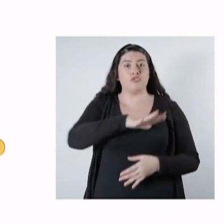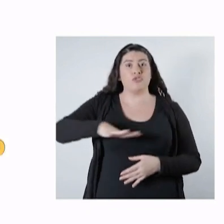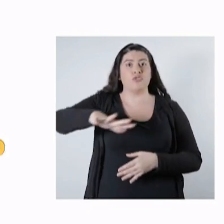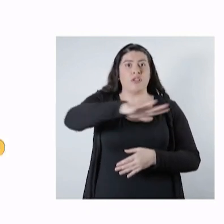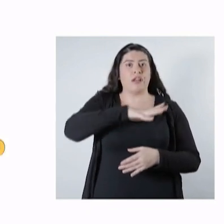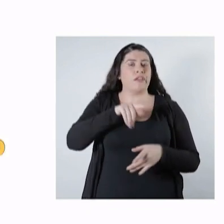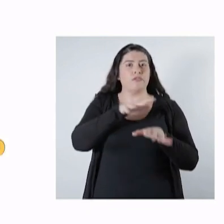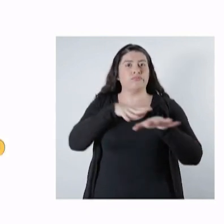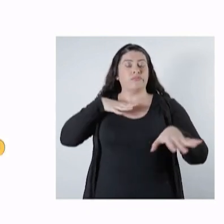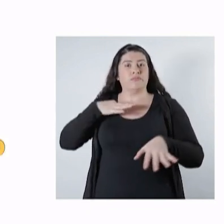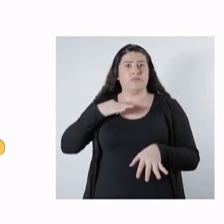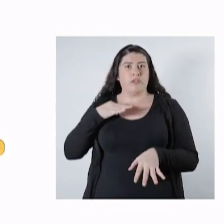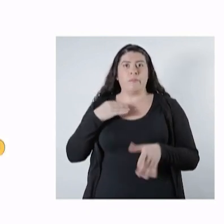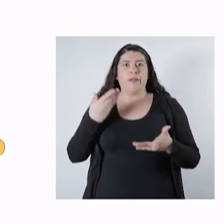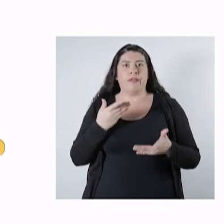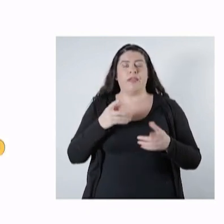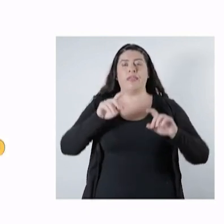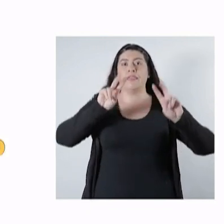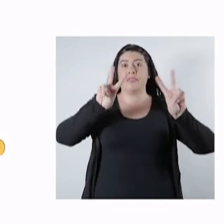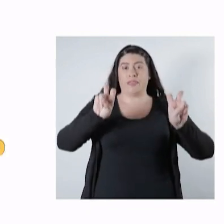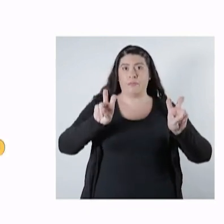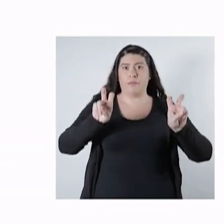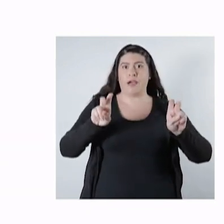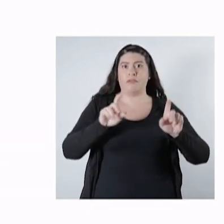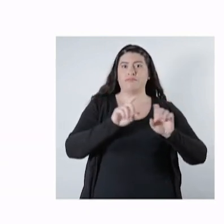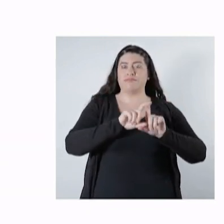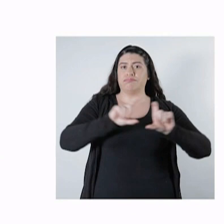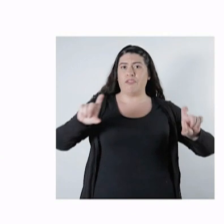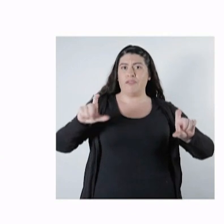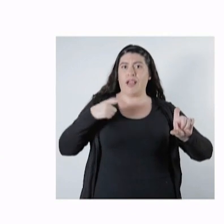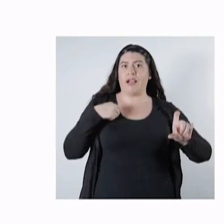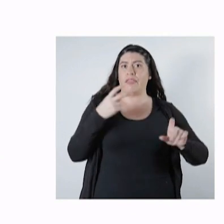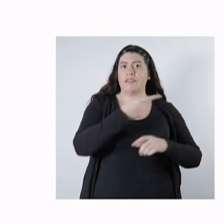se han organizado para darle contenido a la única franja 100% social.